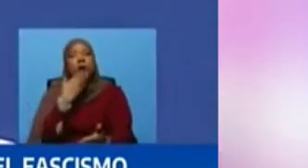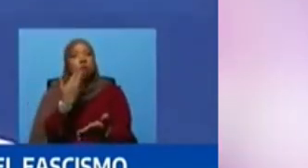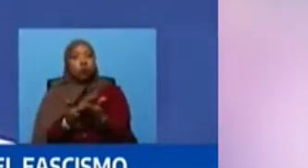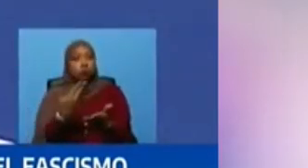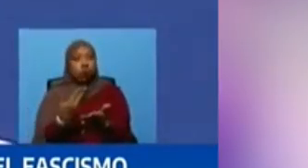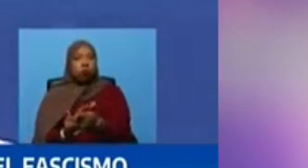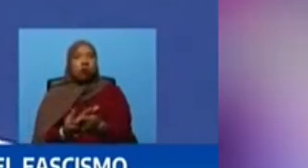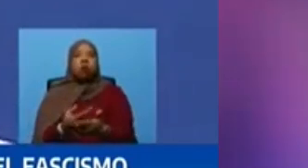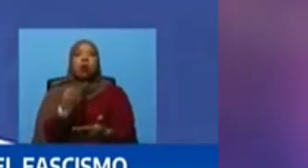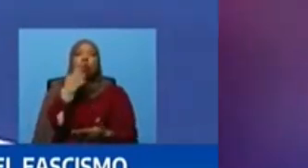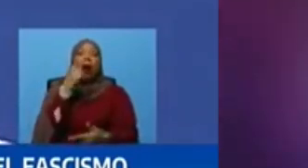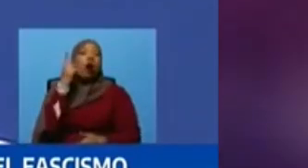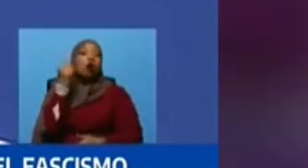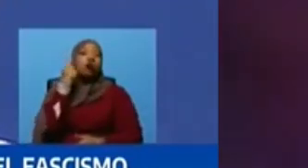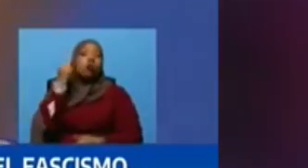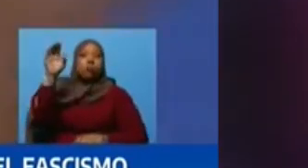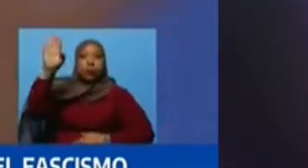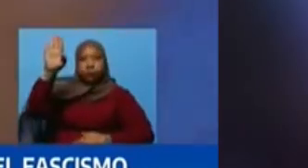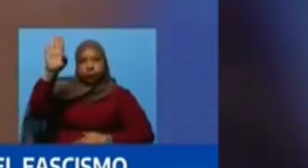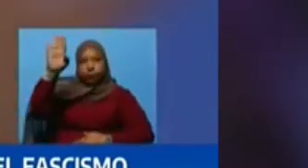a favor hacerlo con la señal de costumbre.